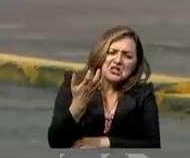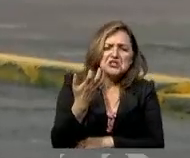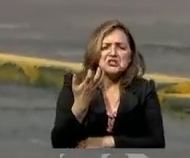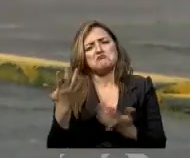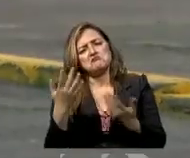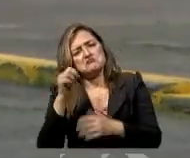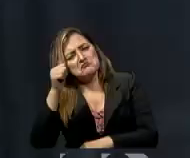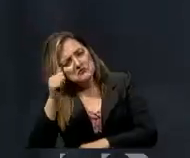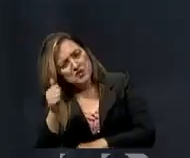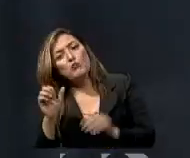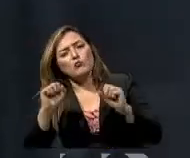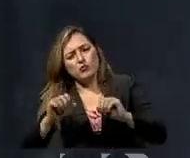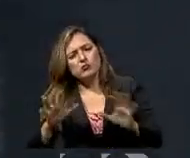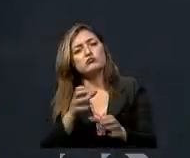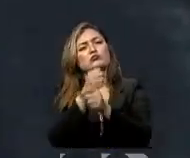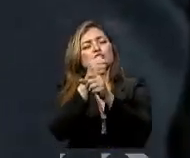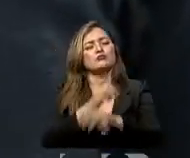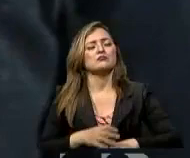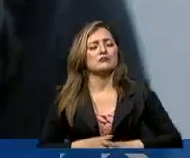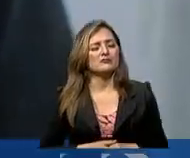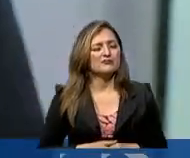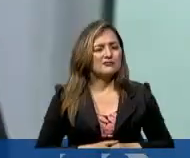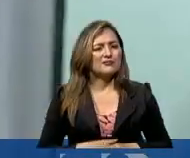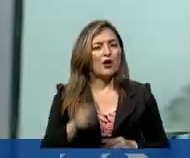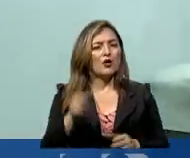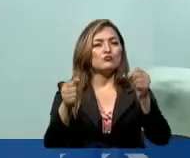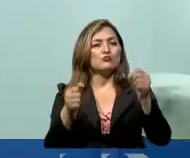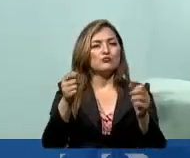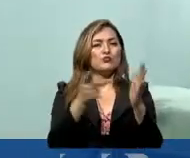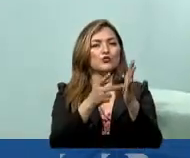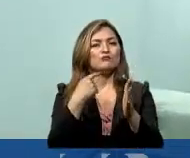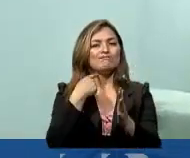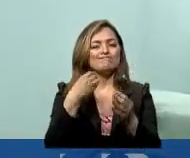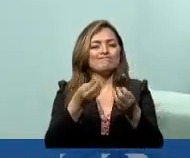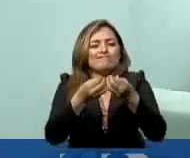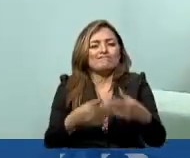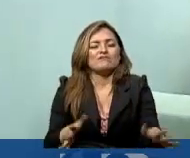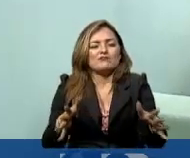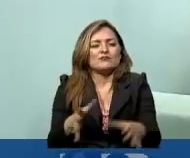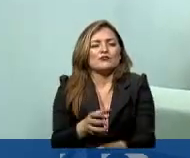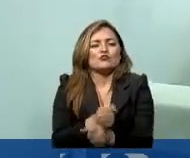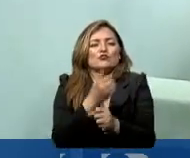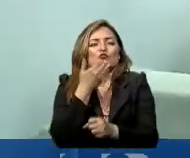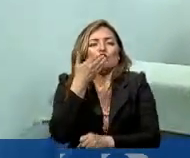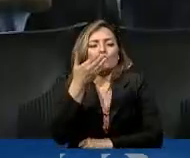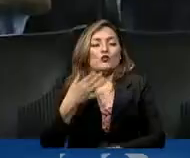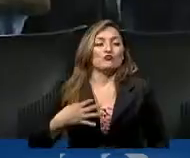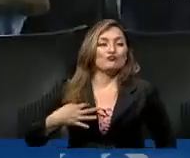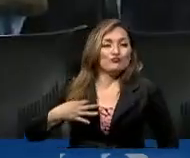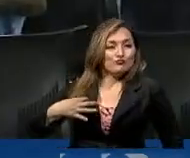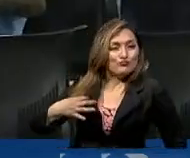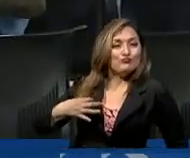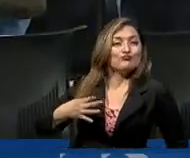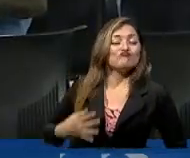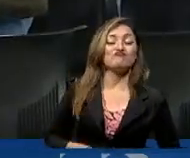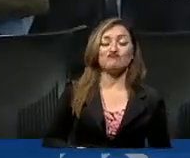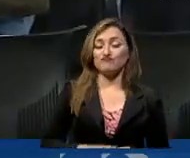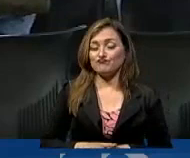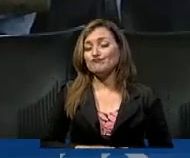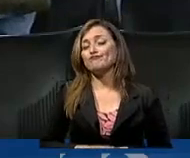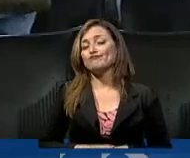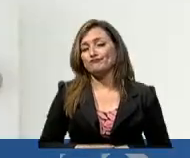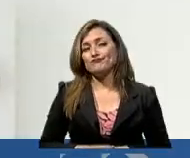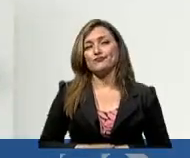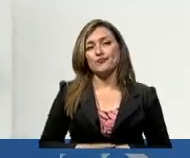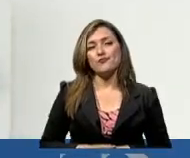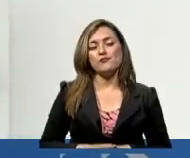Conductores quienes por algún motivo hayan perdido sus puntos en su licencia podrán recuperar su puntaje de manera voluntaria y sin necesidad de llegar a cero,